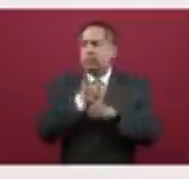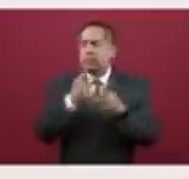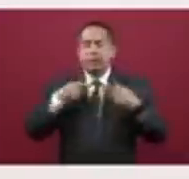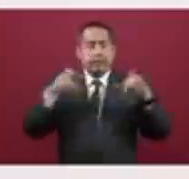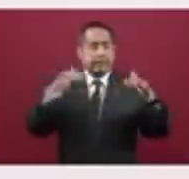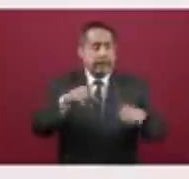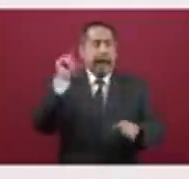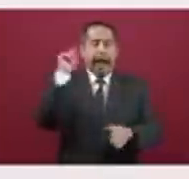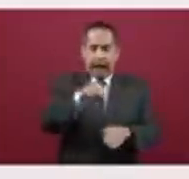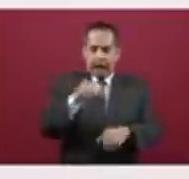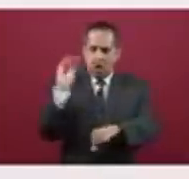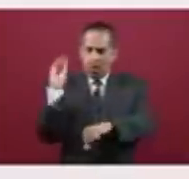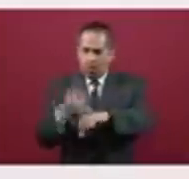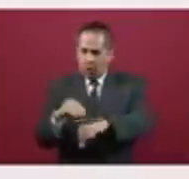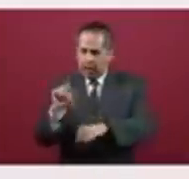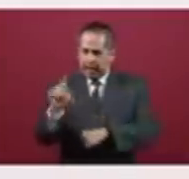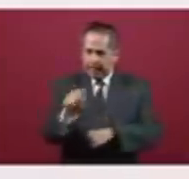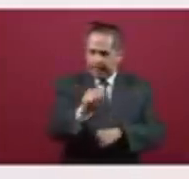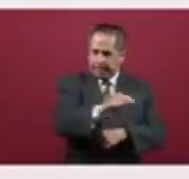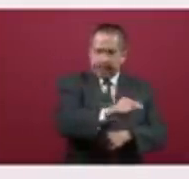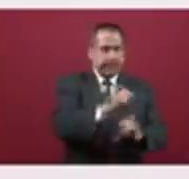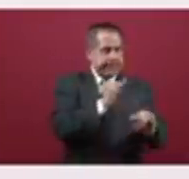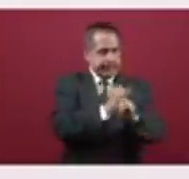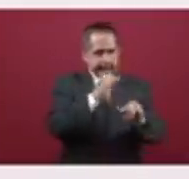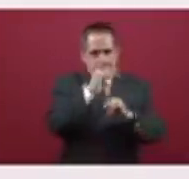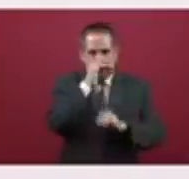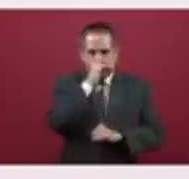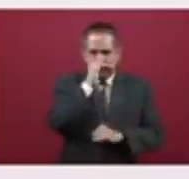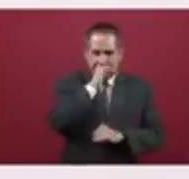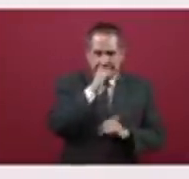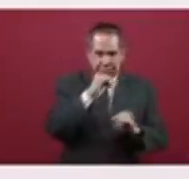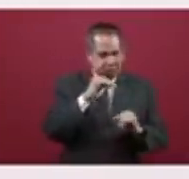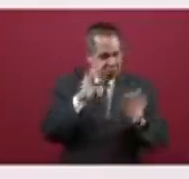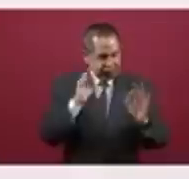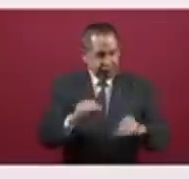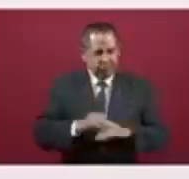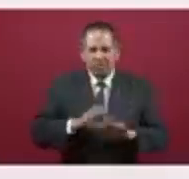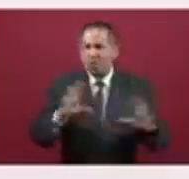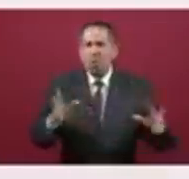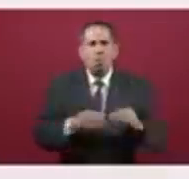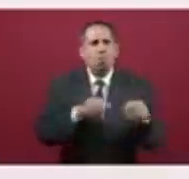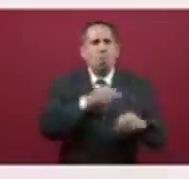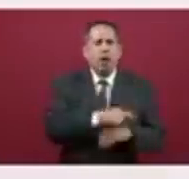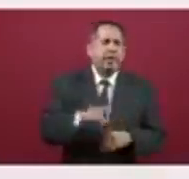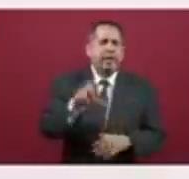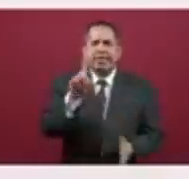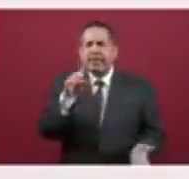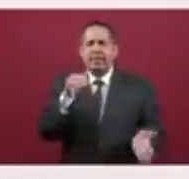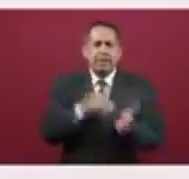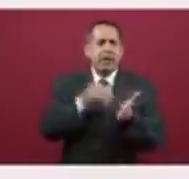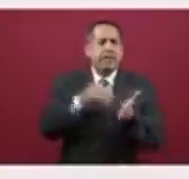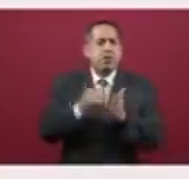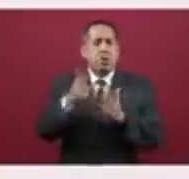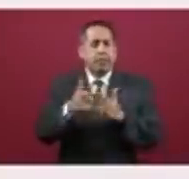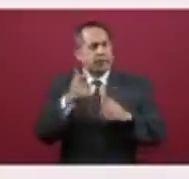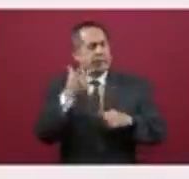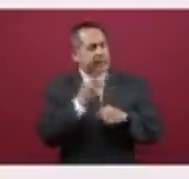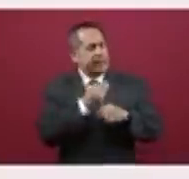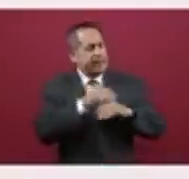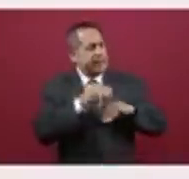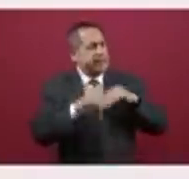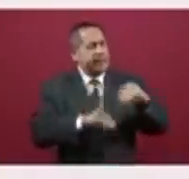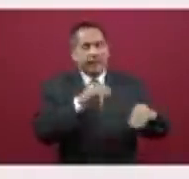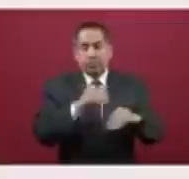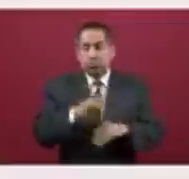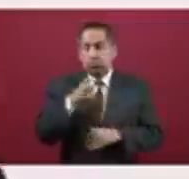esta obra que implicará una inversión de alrededor de 30 mil millones de pesos será de la